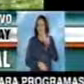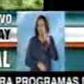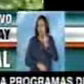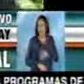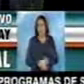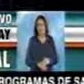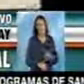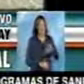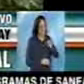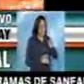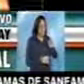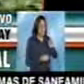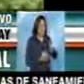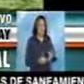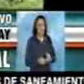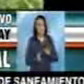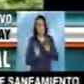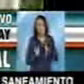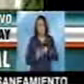Ya fue, ya fue.